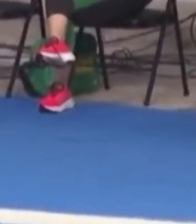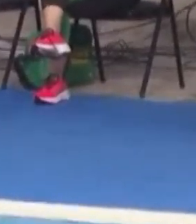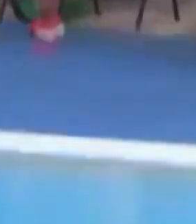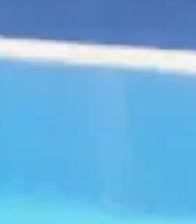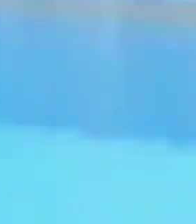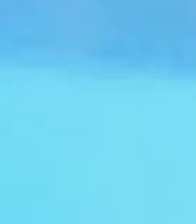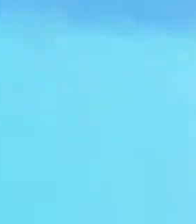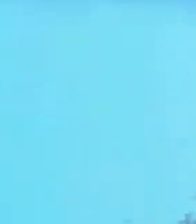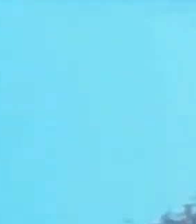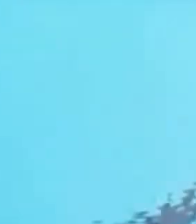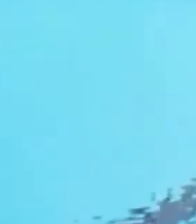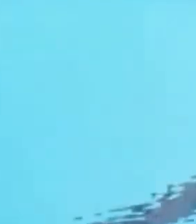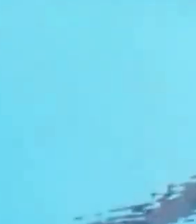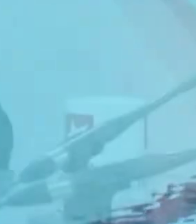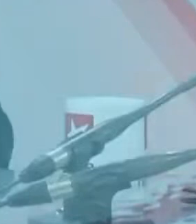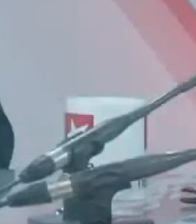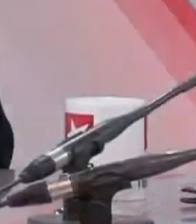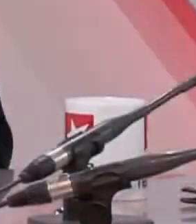viviré.